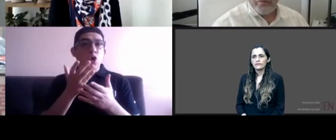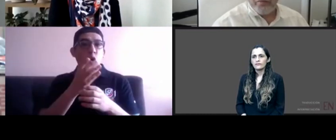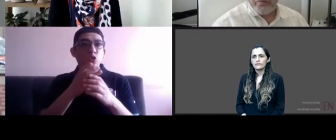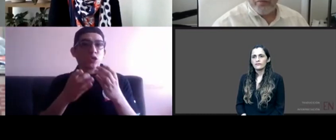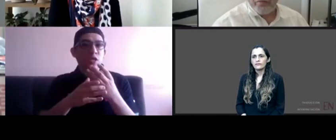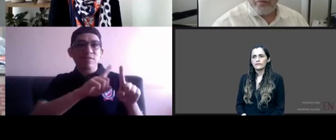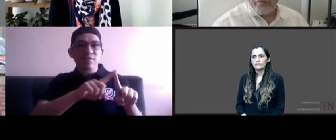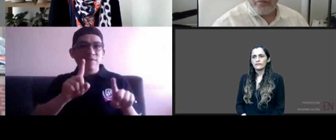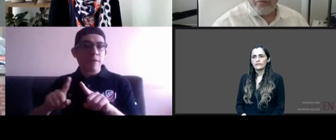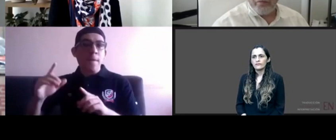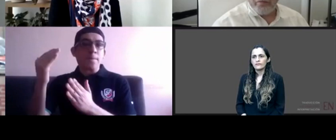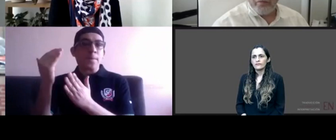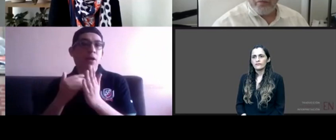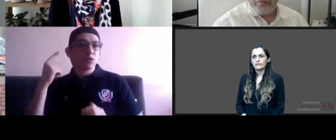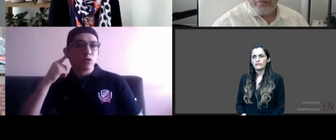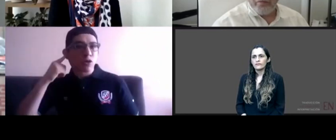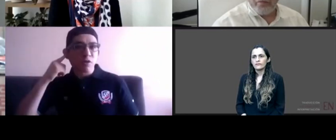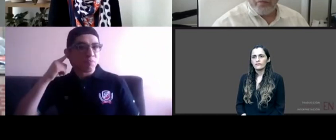hablaba